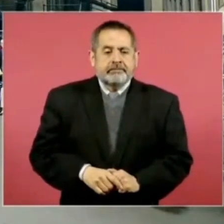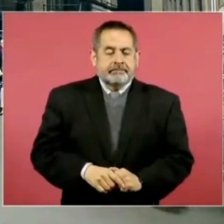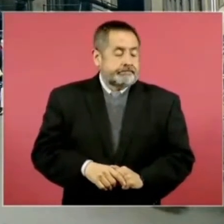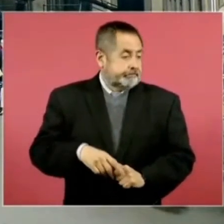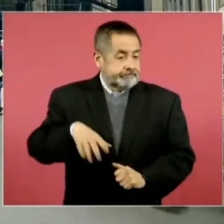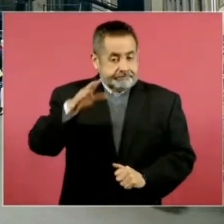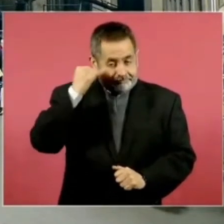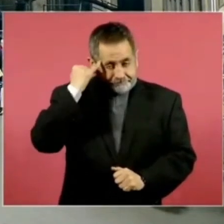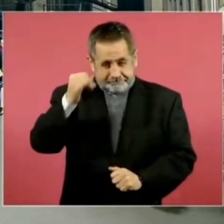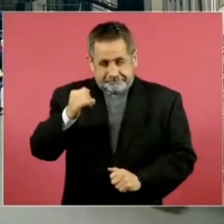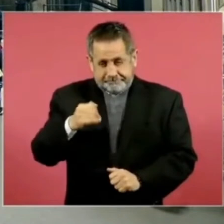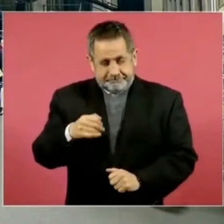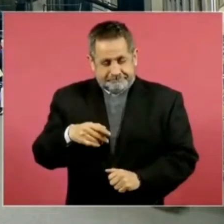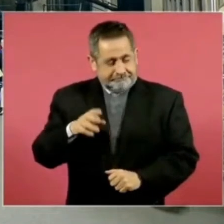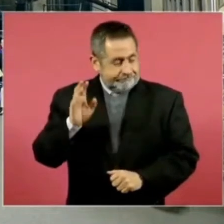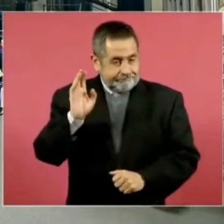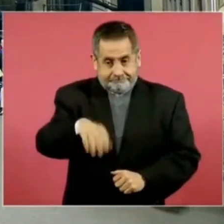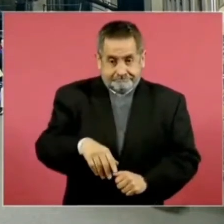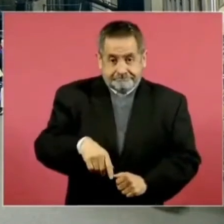Olvídense de las frases célebres,